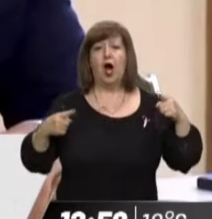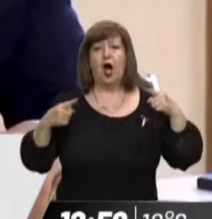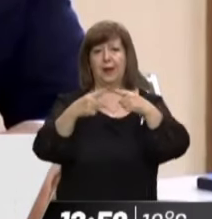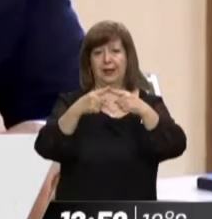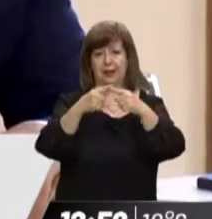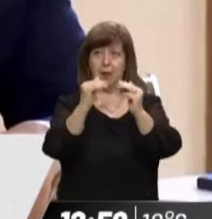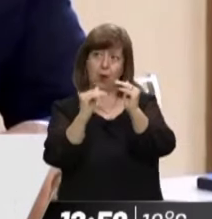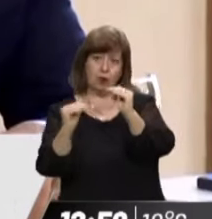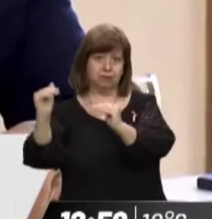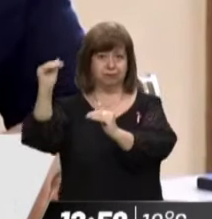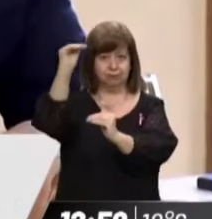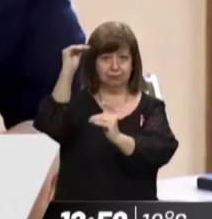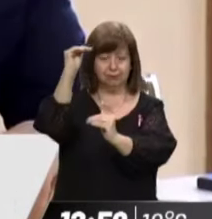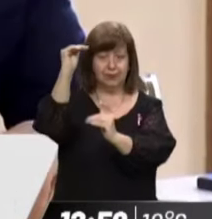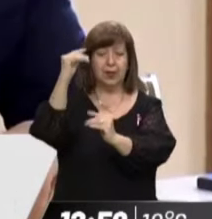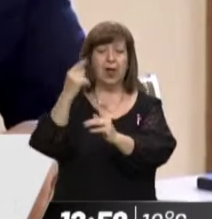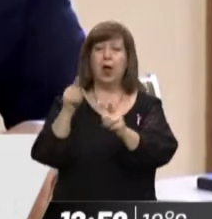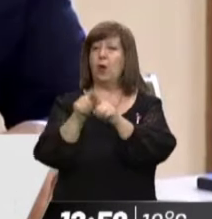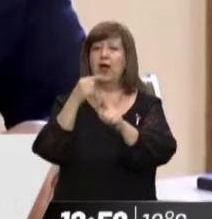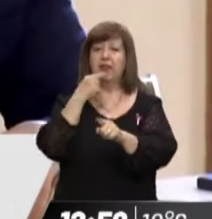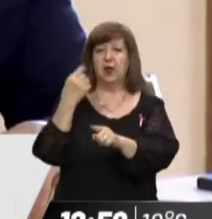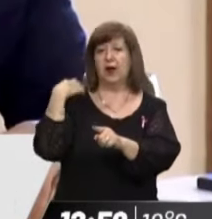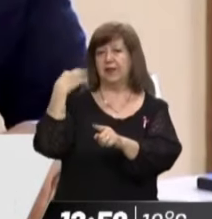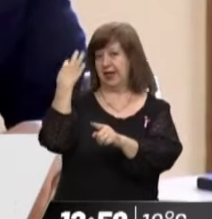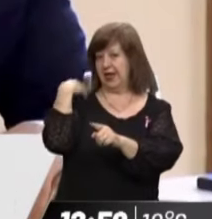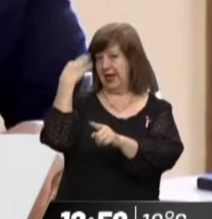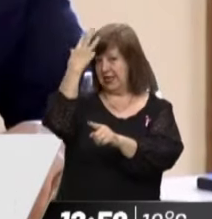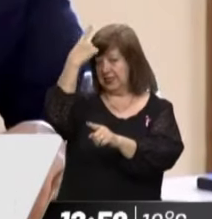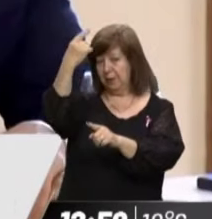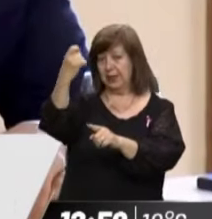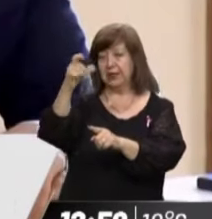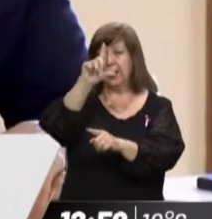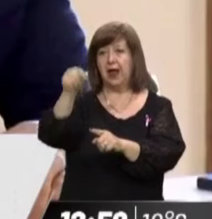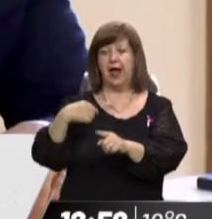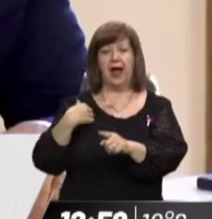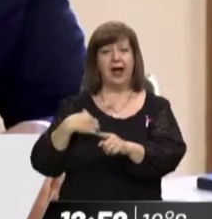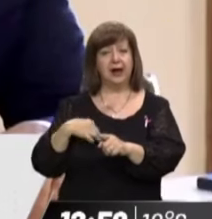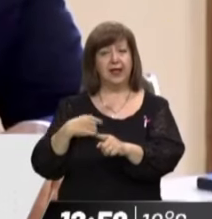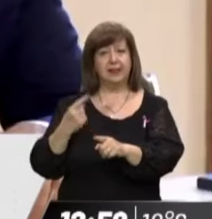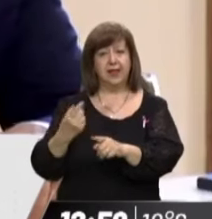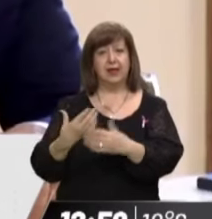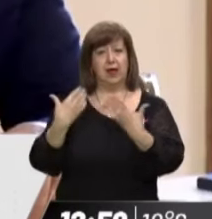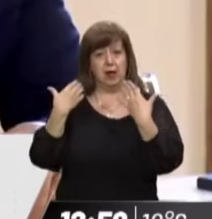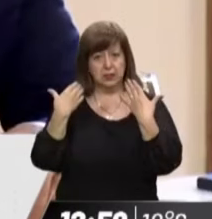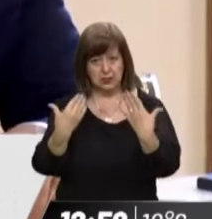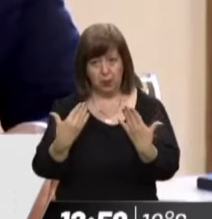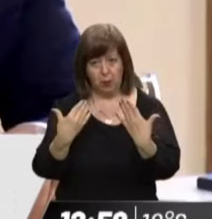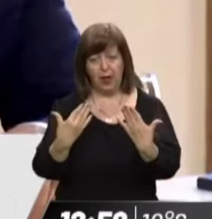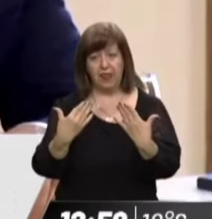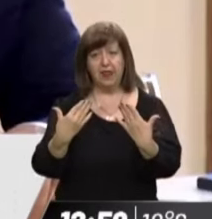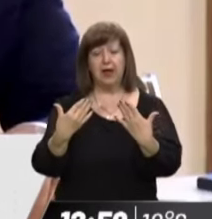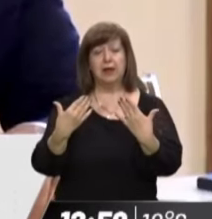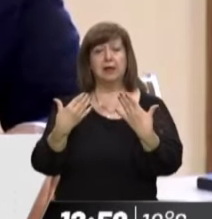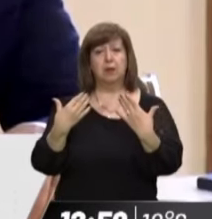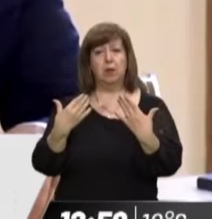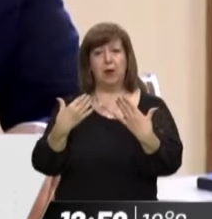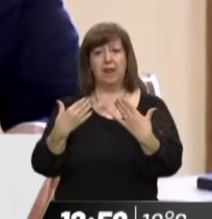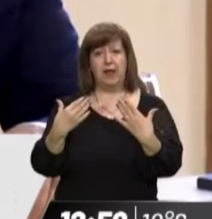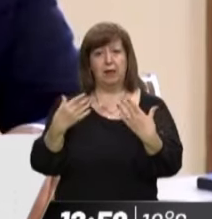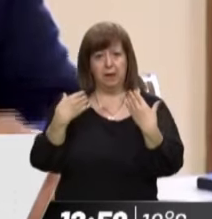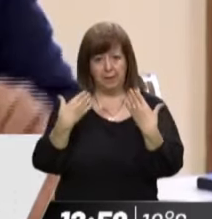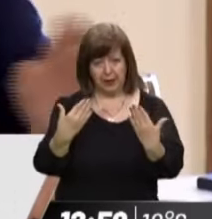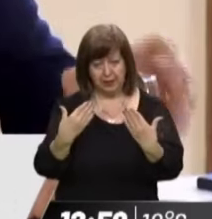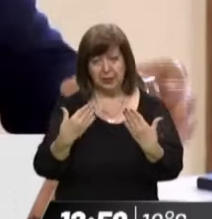Como dije al principio, como dijo San Martín, cuando la patria está en peligro, todo está permitido, excepto no defenderla.